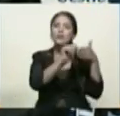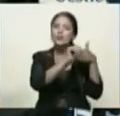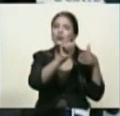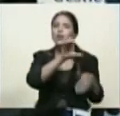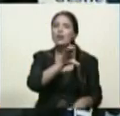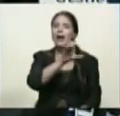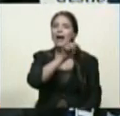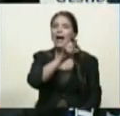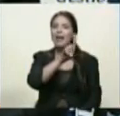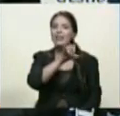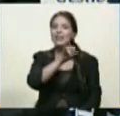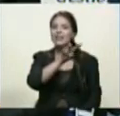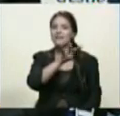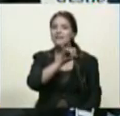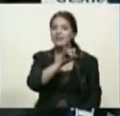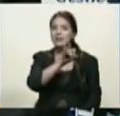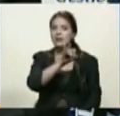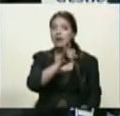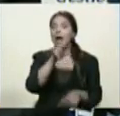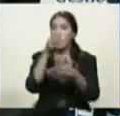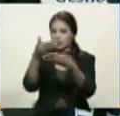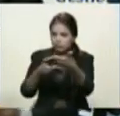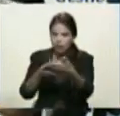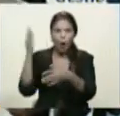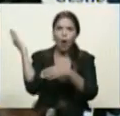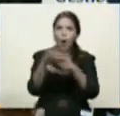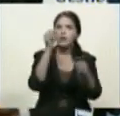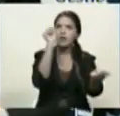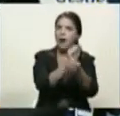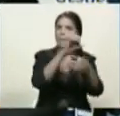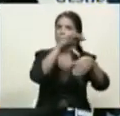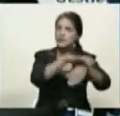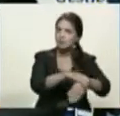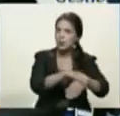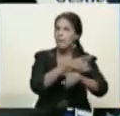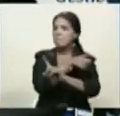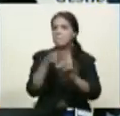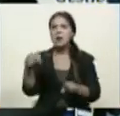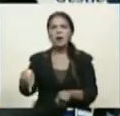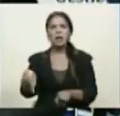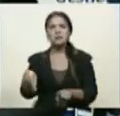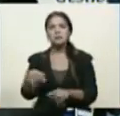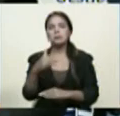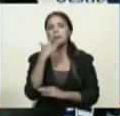de aprensión que ni siquiera procuraron activarla